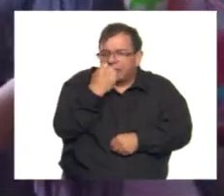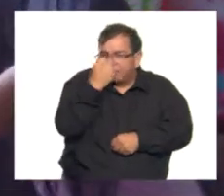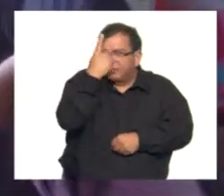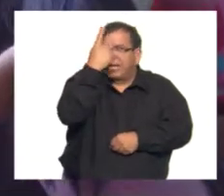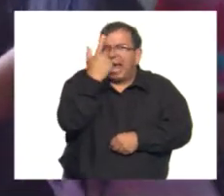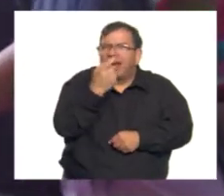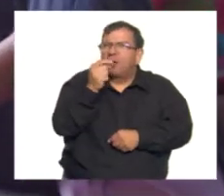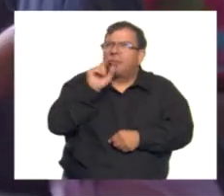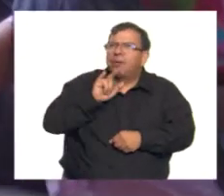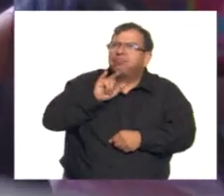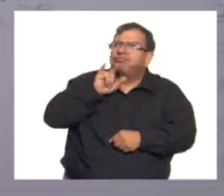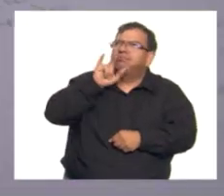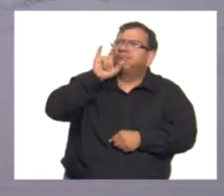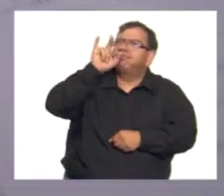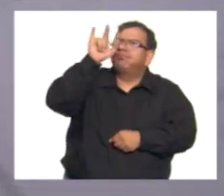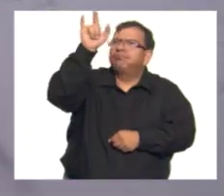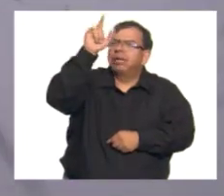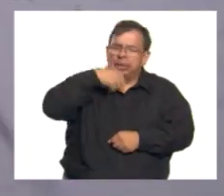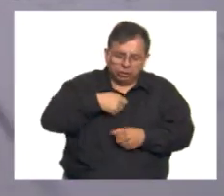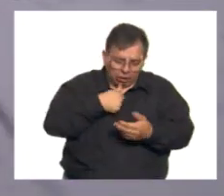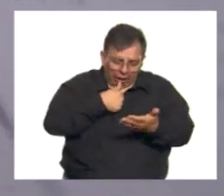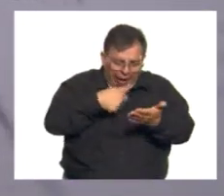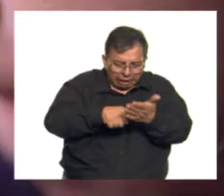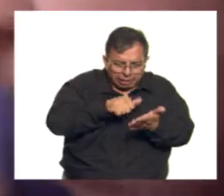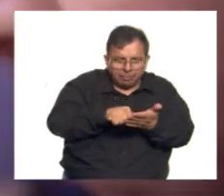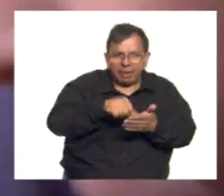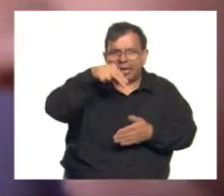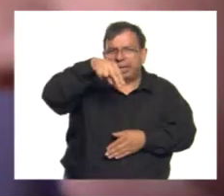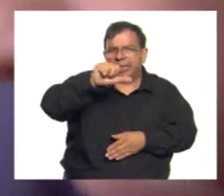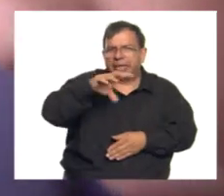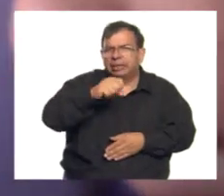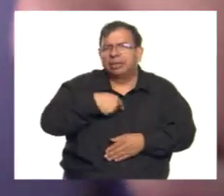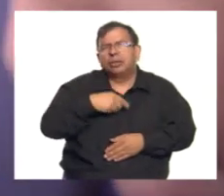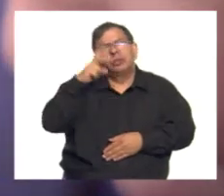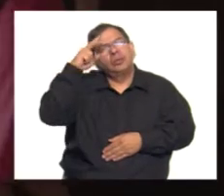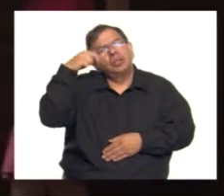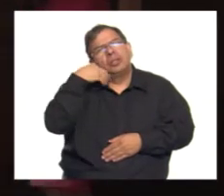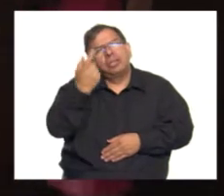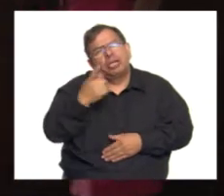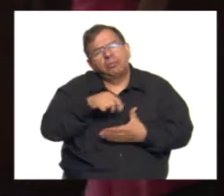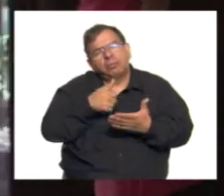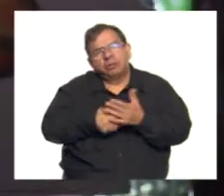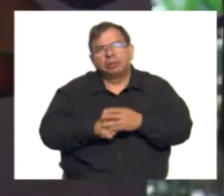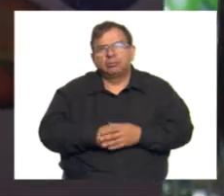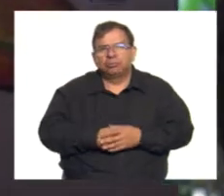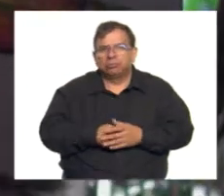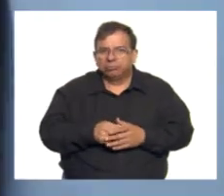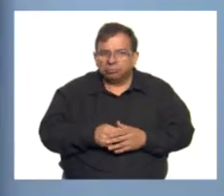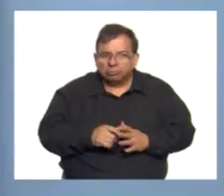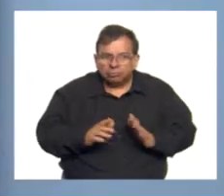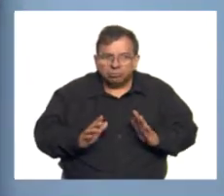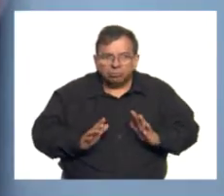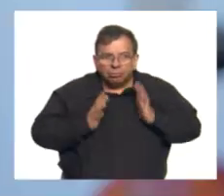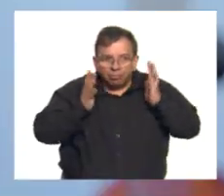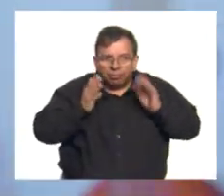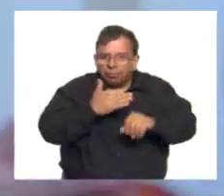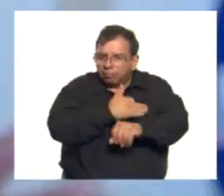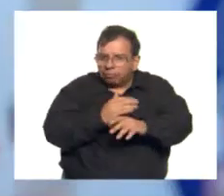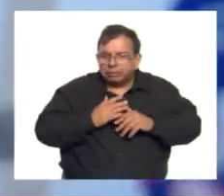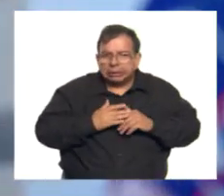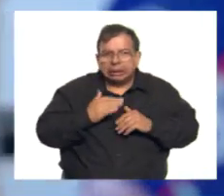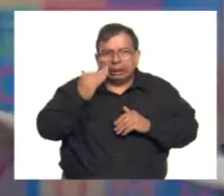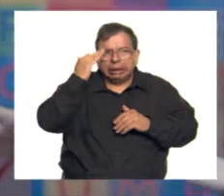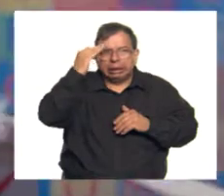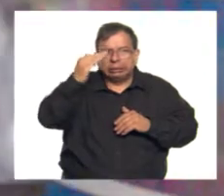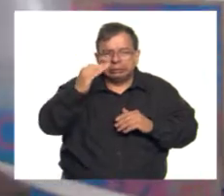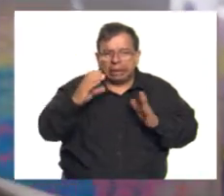espacio, así que decidí escribirle una carta a la NASA para contarles mi sueño. Para mi sorpresa y la de mi familia, tiempo después llegó